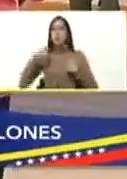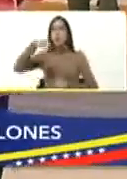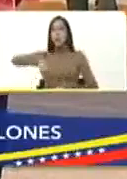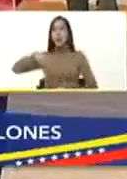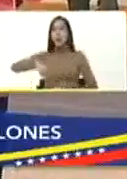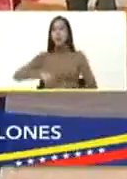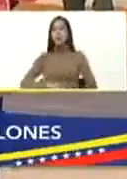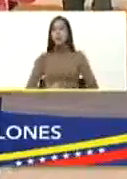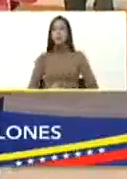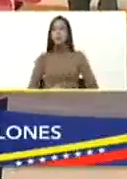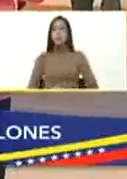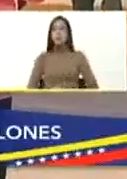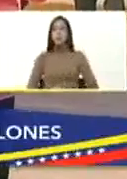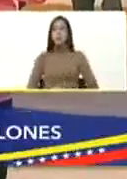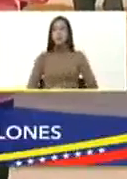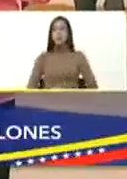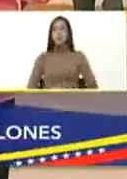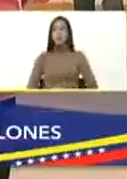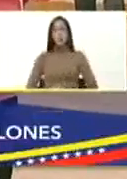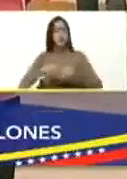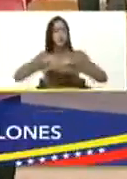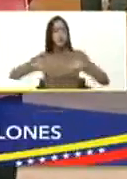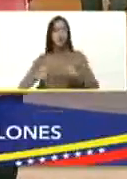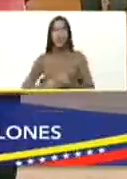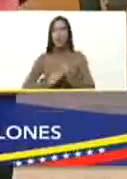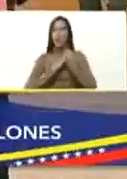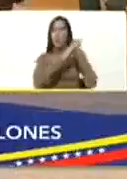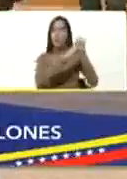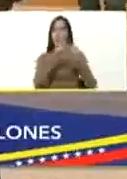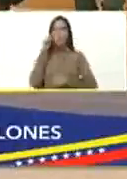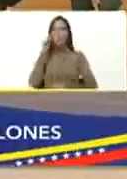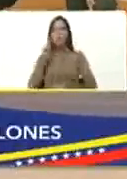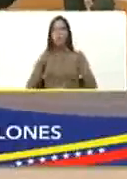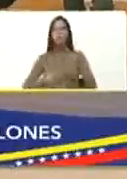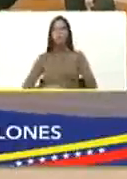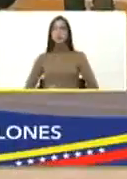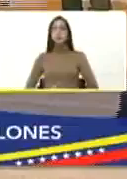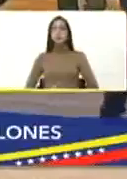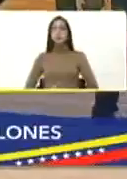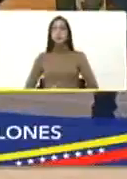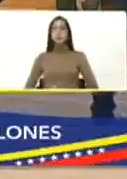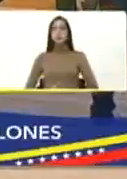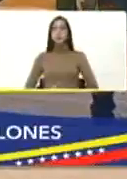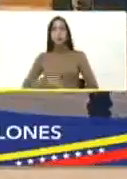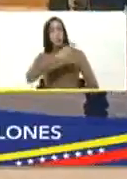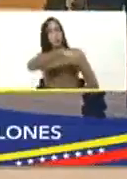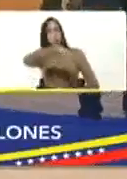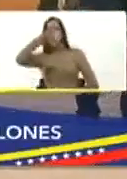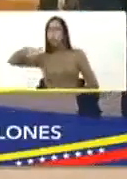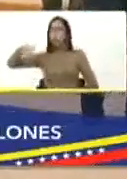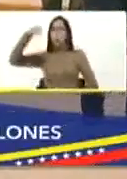victorianas, tierra heroica. Estaba viendo estas lomas de aquí de La